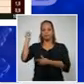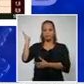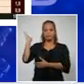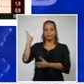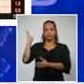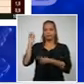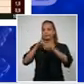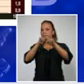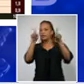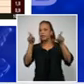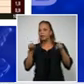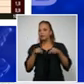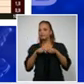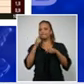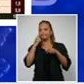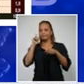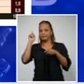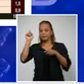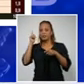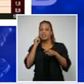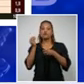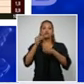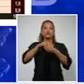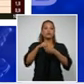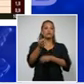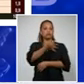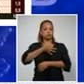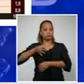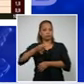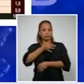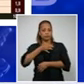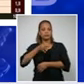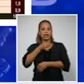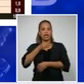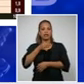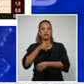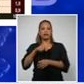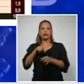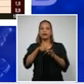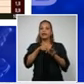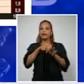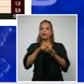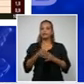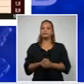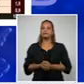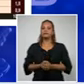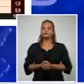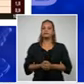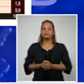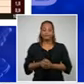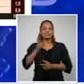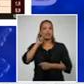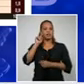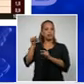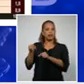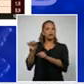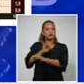gráfico, incluyendo el municipio especial Isla de la Juventud, del cual se procesaron en el día de